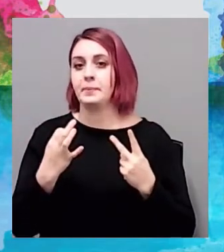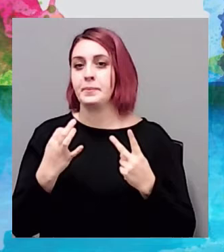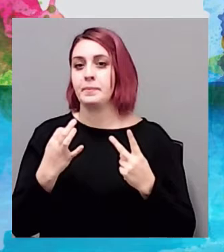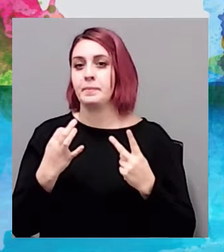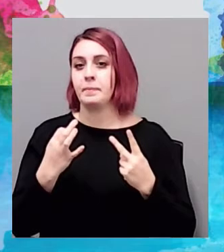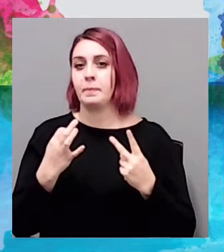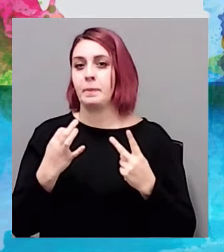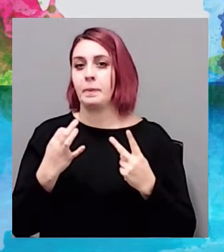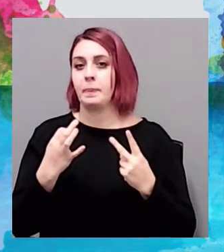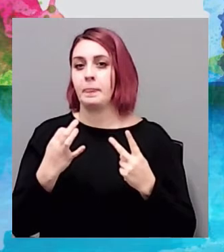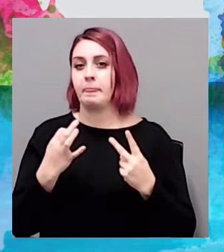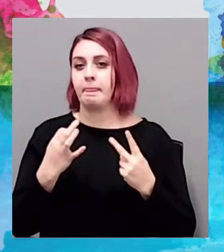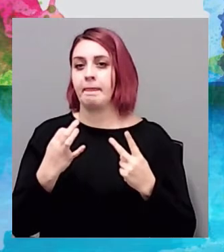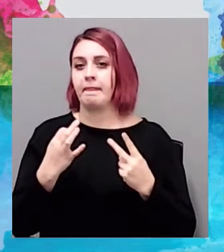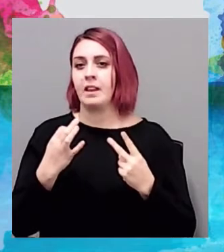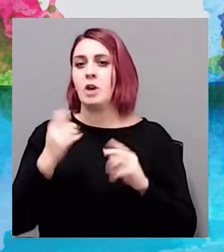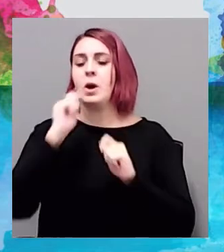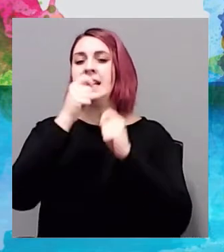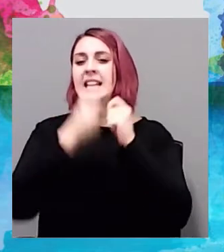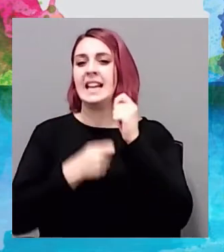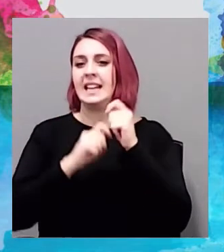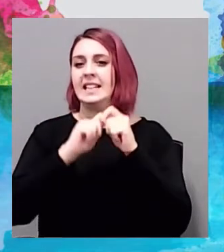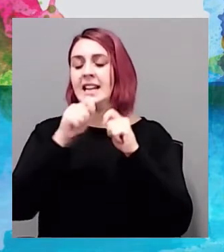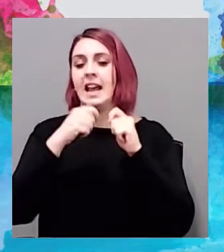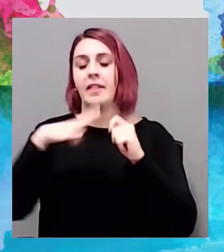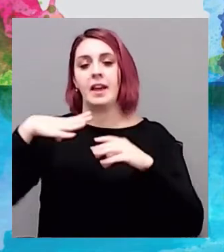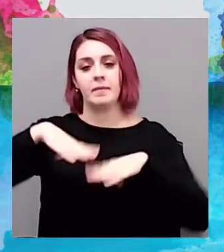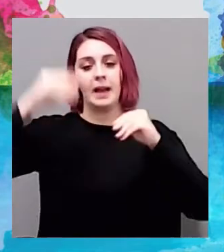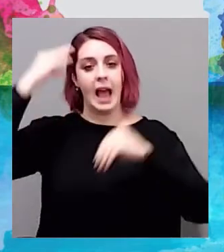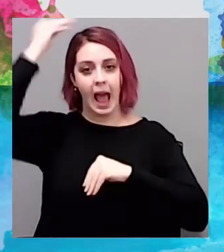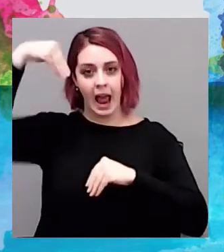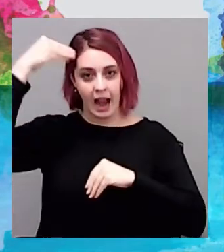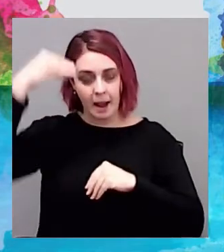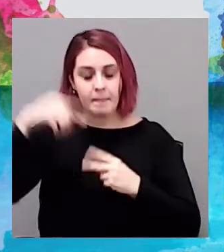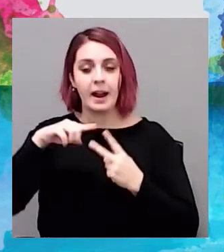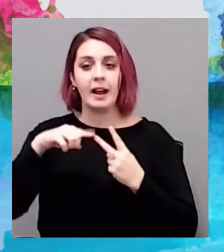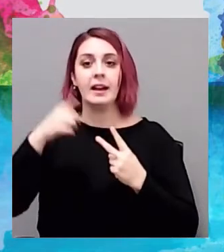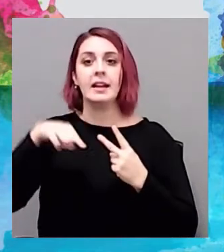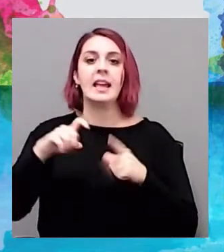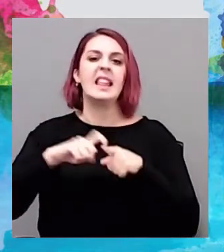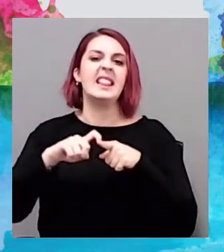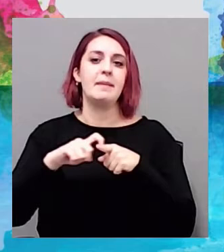enyesado de una yesería de la Alhambra y de la típica